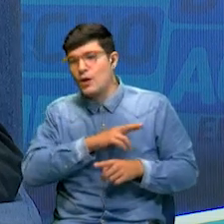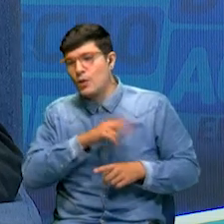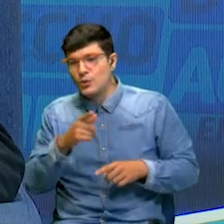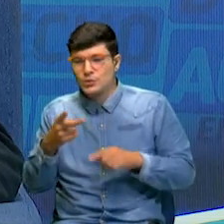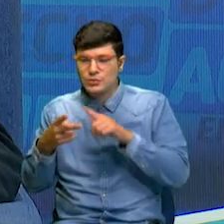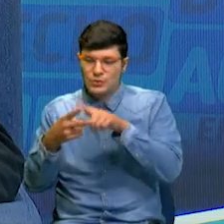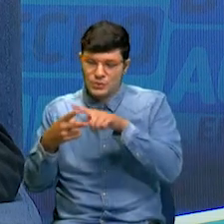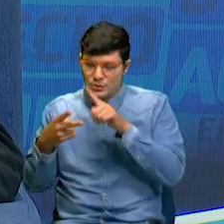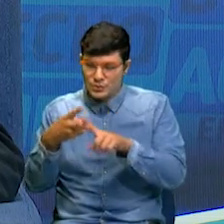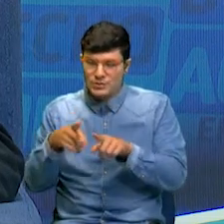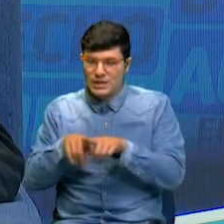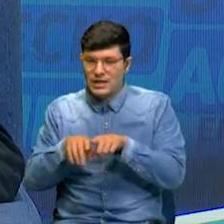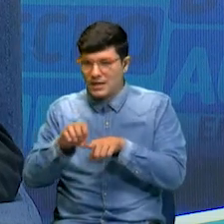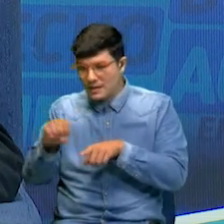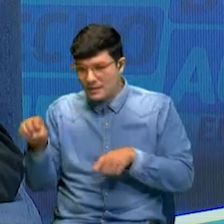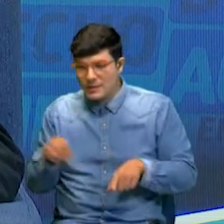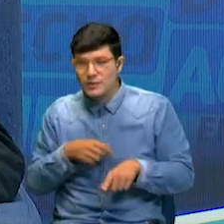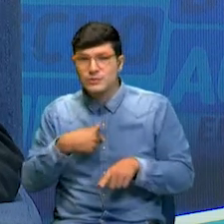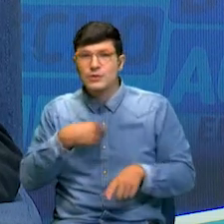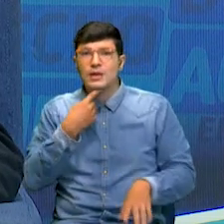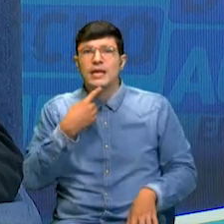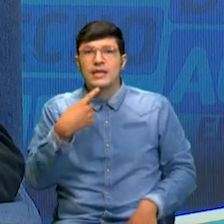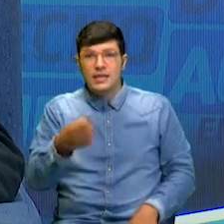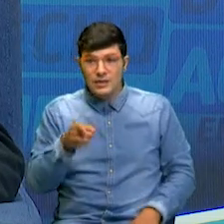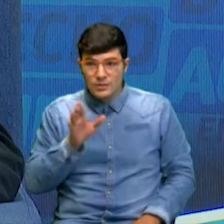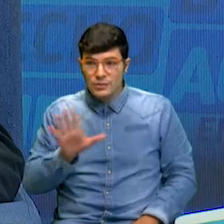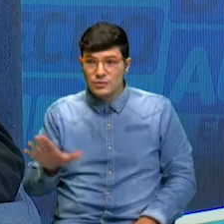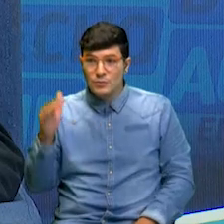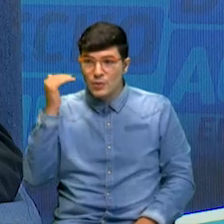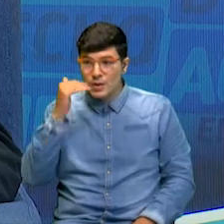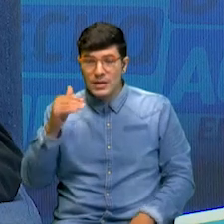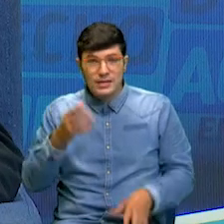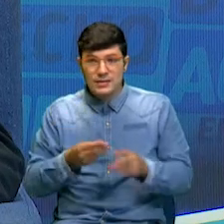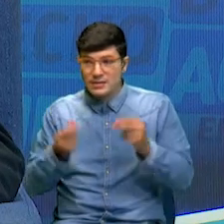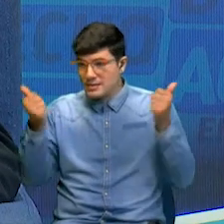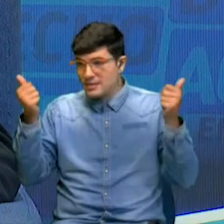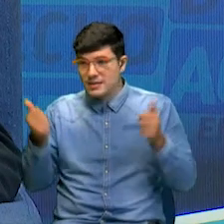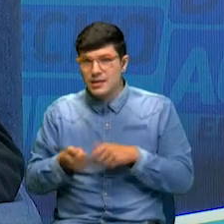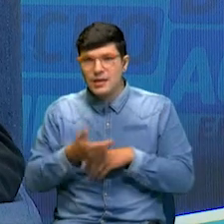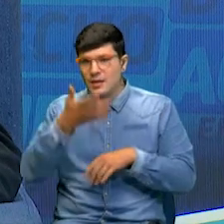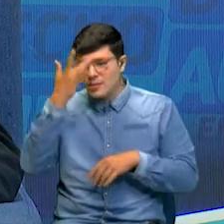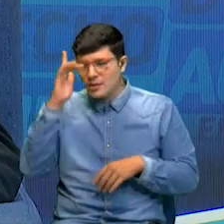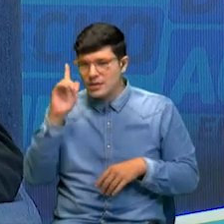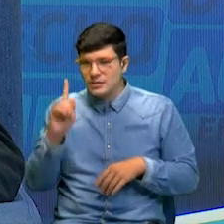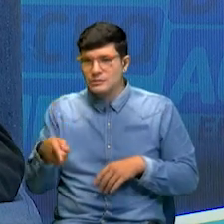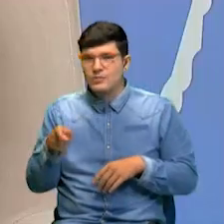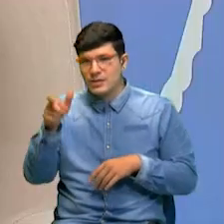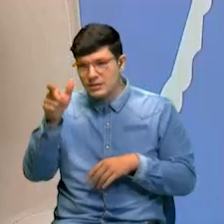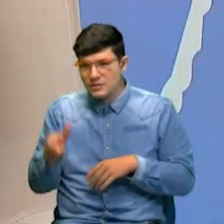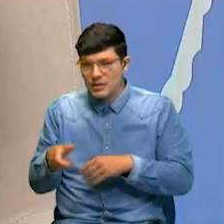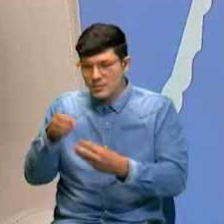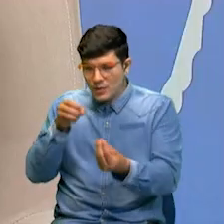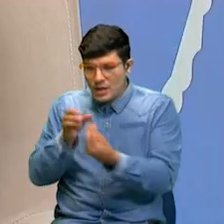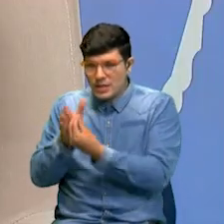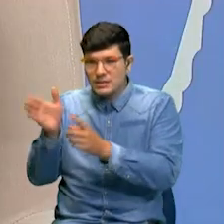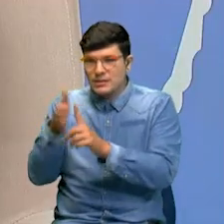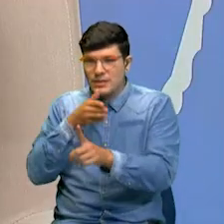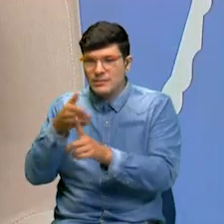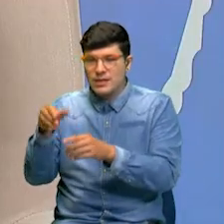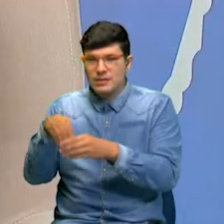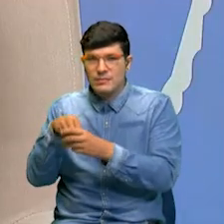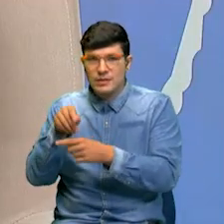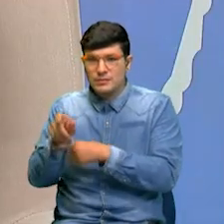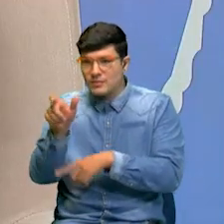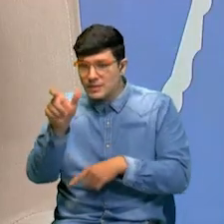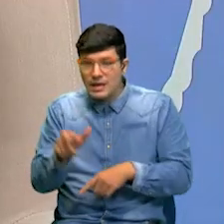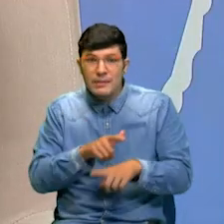dos hermanos, de la que le digo que se le tocó desaparecerse por maltrato de esta señora, y